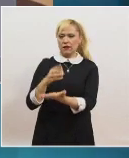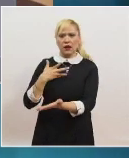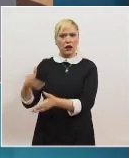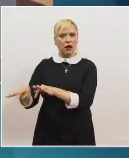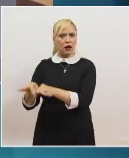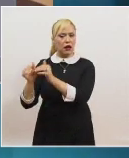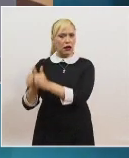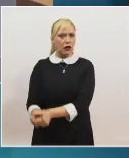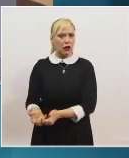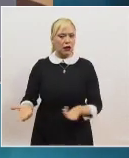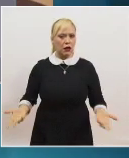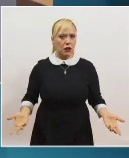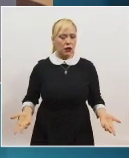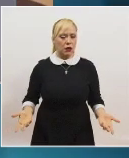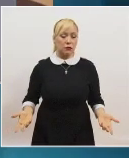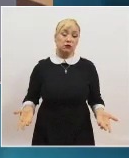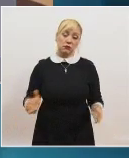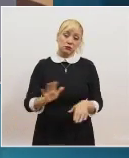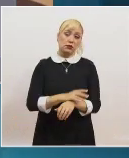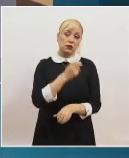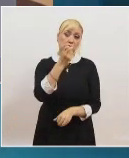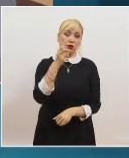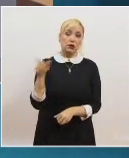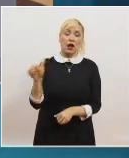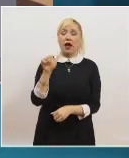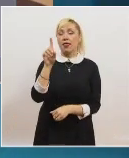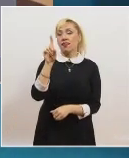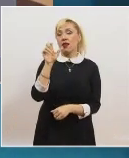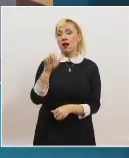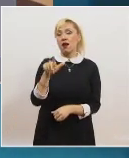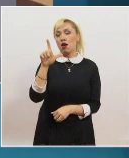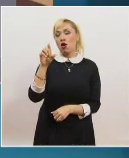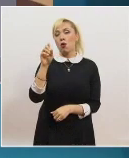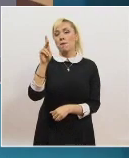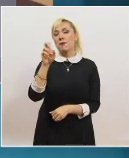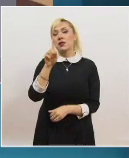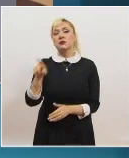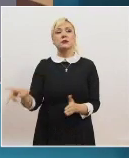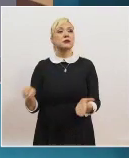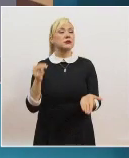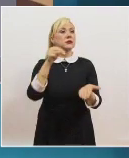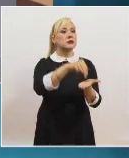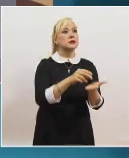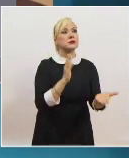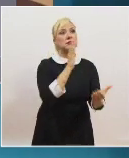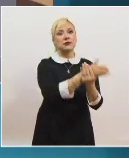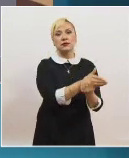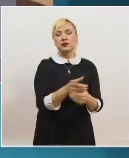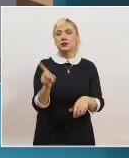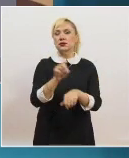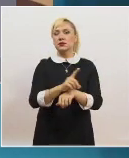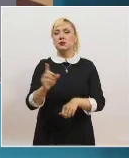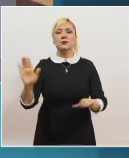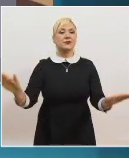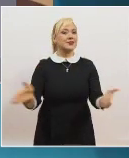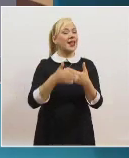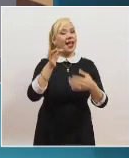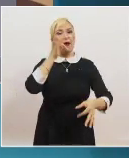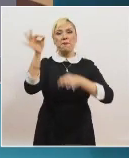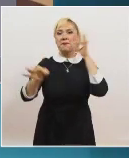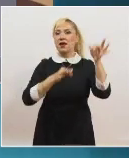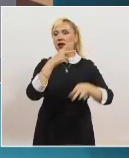neutralidad, imparcialidad y equidad por parte de Adán Augusto López Hernández por asistir y participar activamente en el evento de cierre de campaña